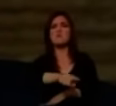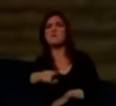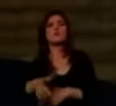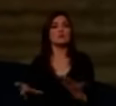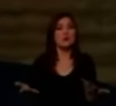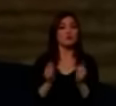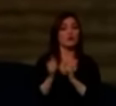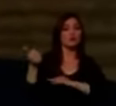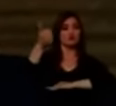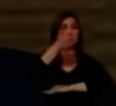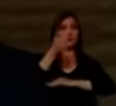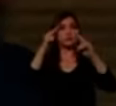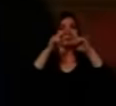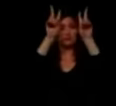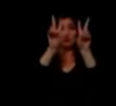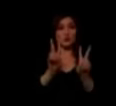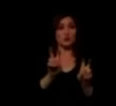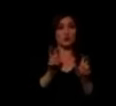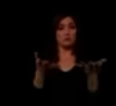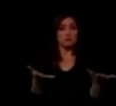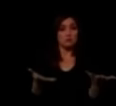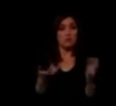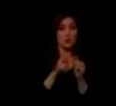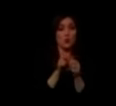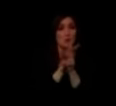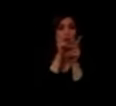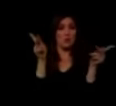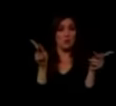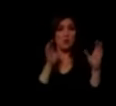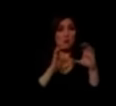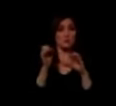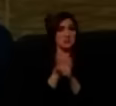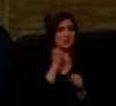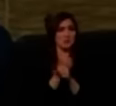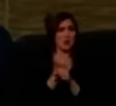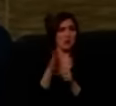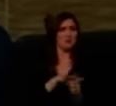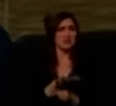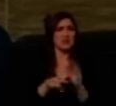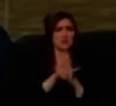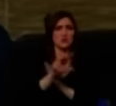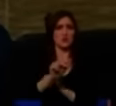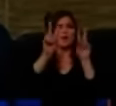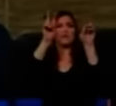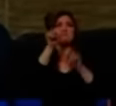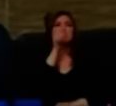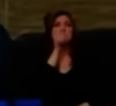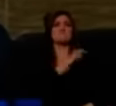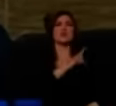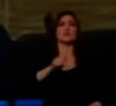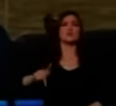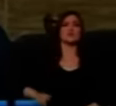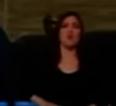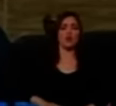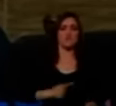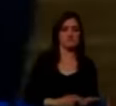Pérez, sus superiores conocen del tema y eso no compromete al diario ni a los medios en los que trabaja. Este es un asunto de orden privado y así